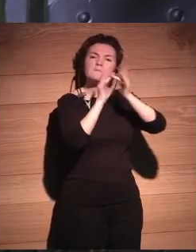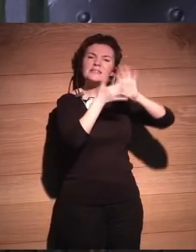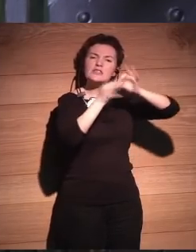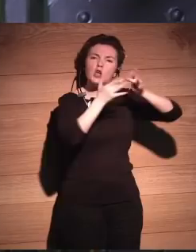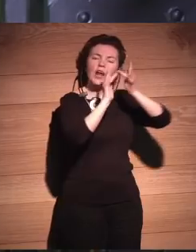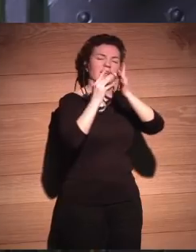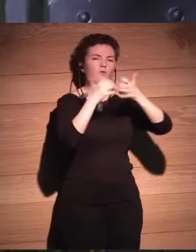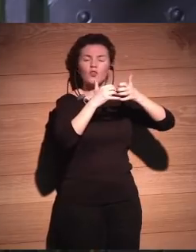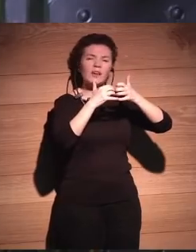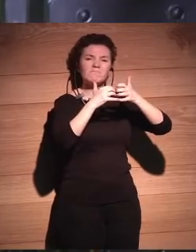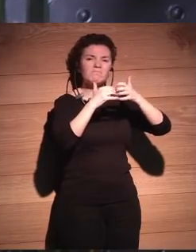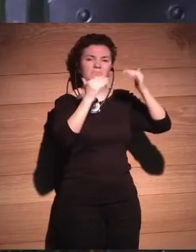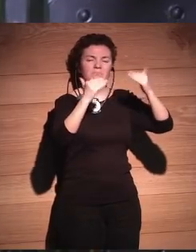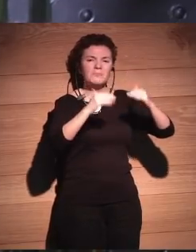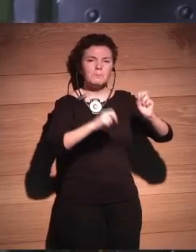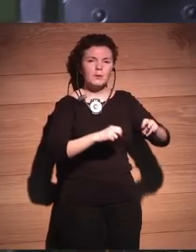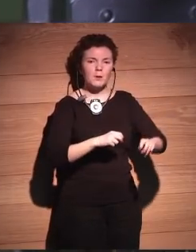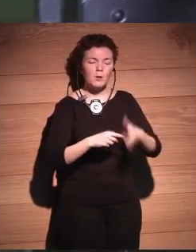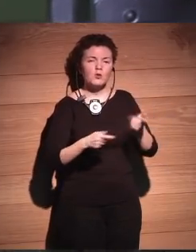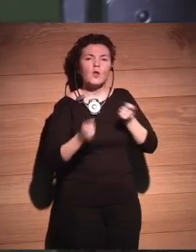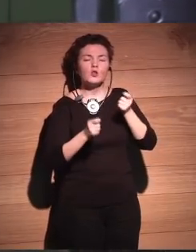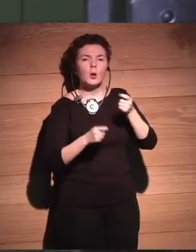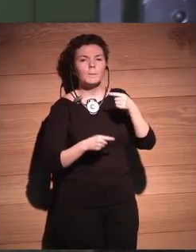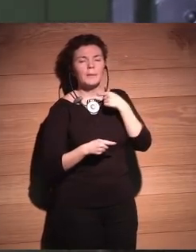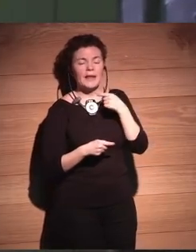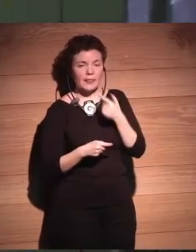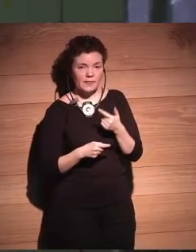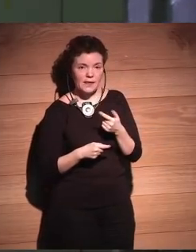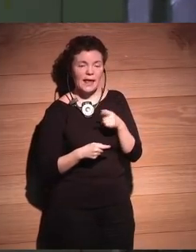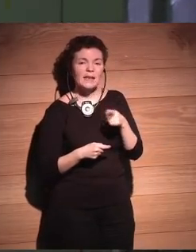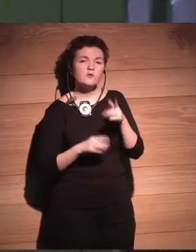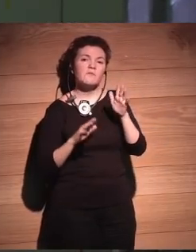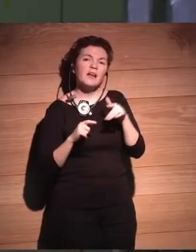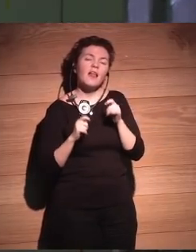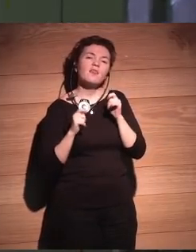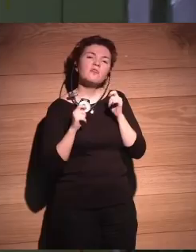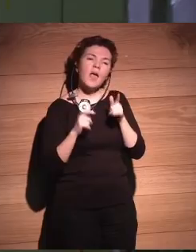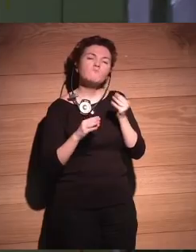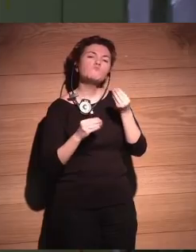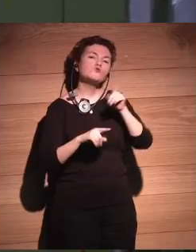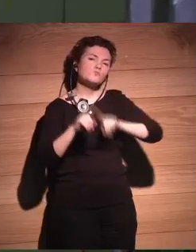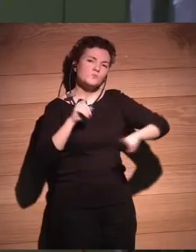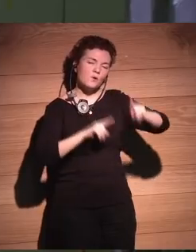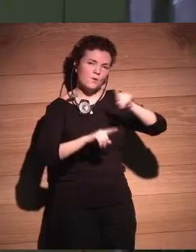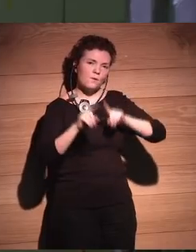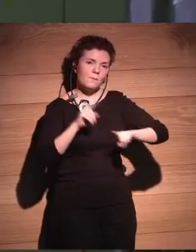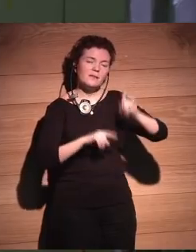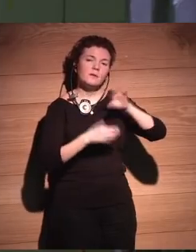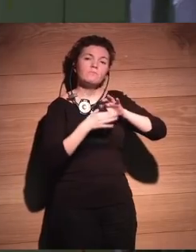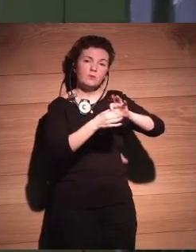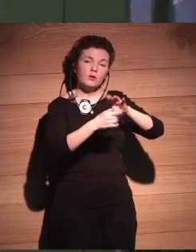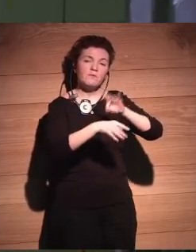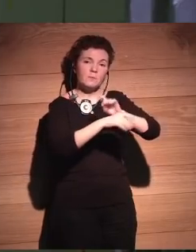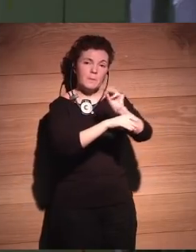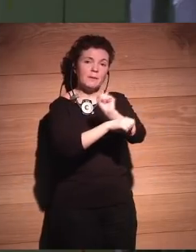bien. Entonces se pierden un poquito el control, digamos. Esto en última instancia es lo que provoca muchos problemas y también, por ejemplo, relacionados con el